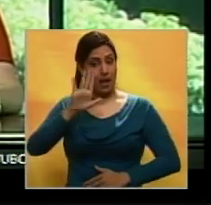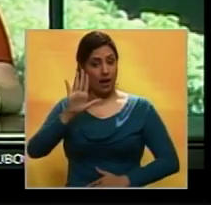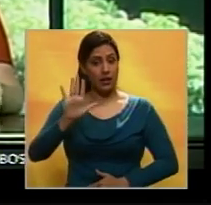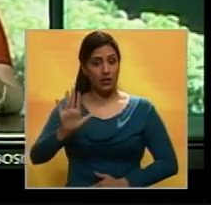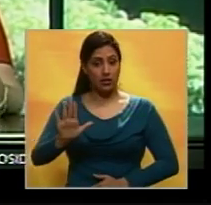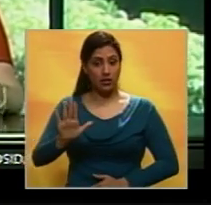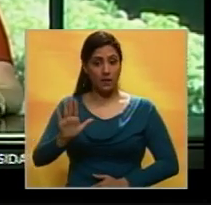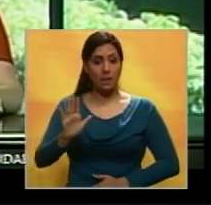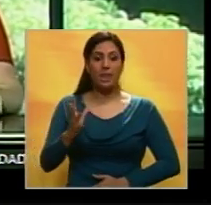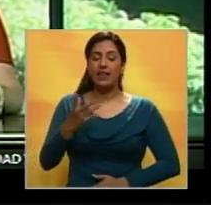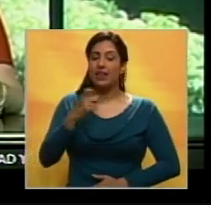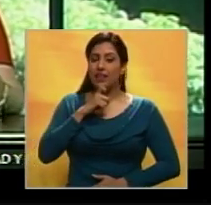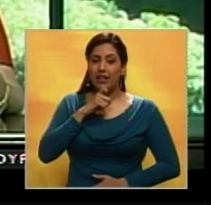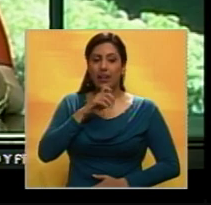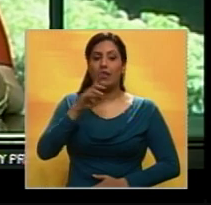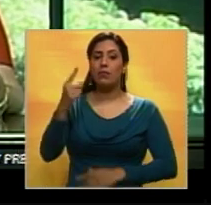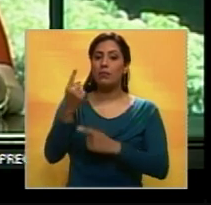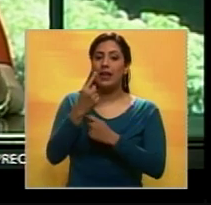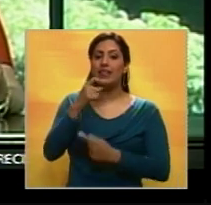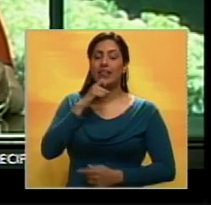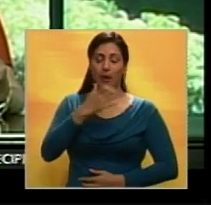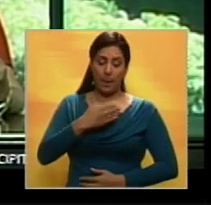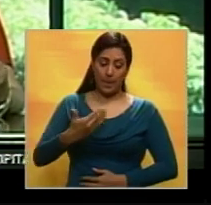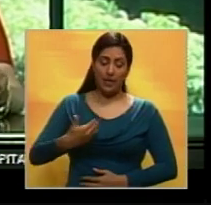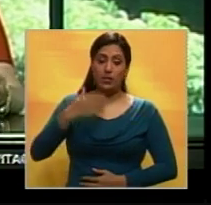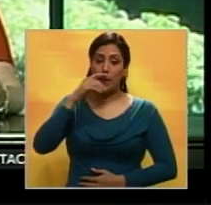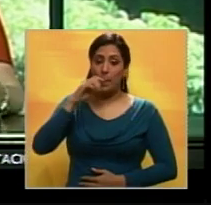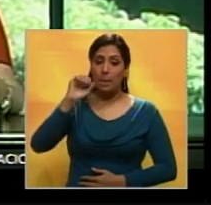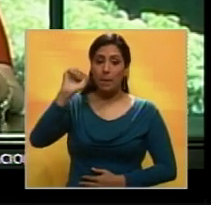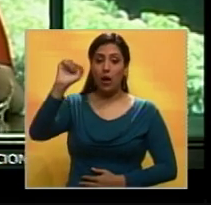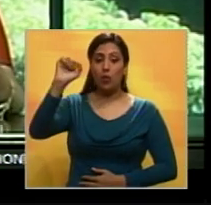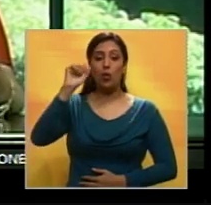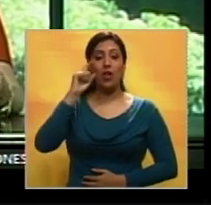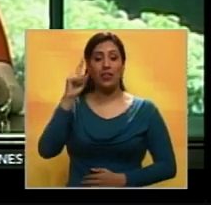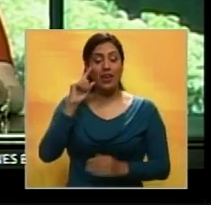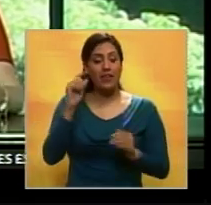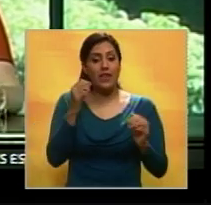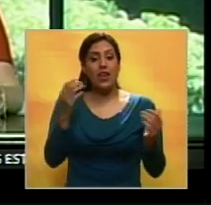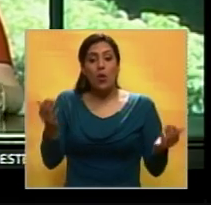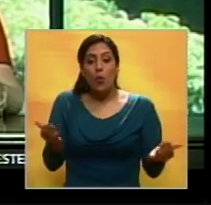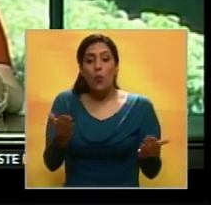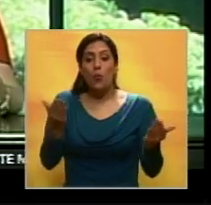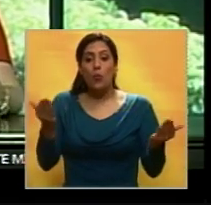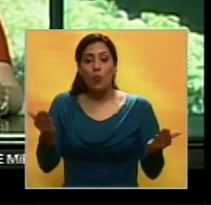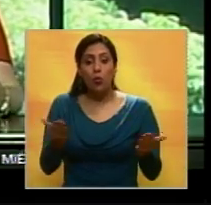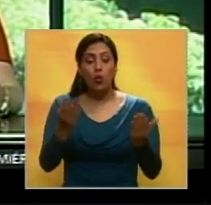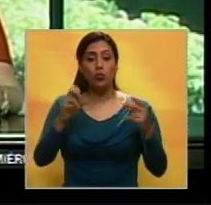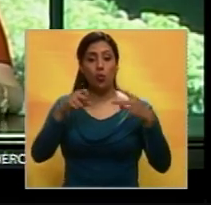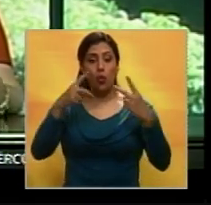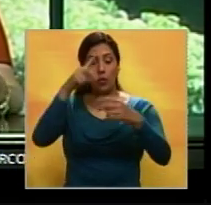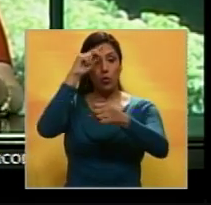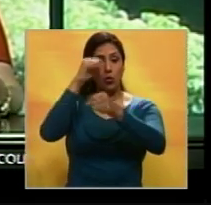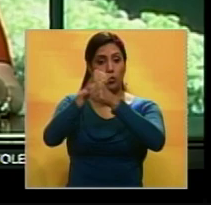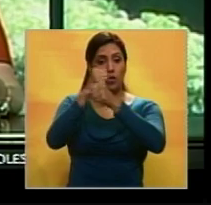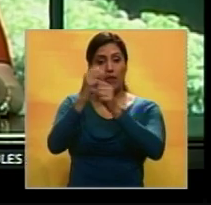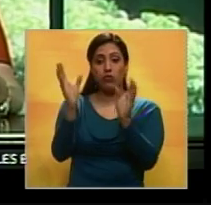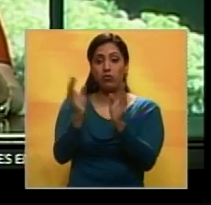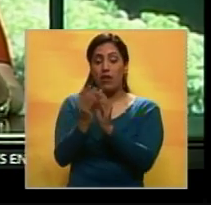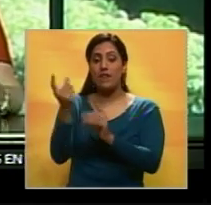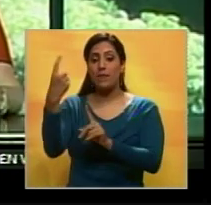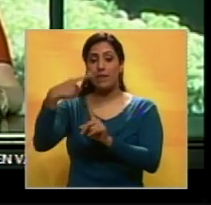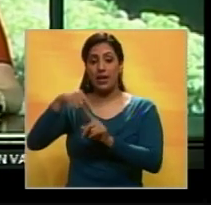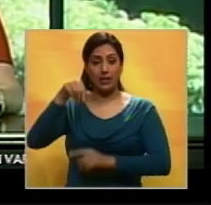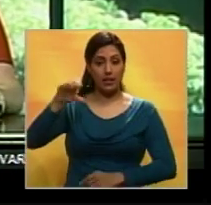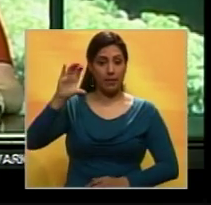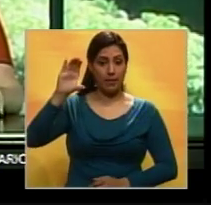así con lo que dijo nuestro presidente Nicolás Maduro del impulso de las obras inconclusas en